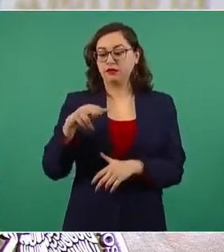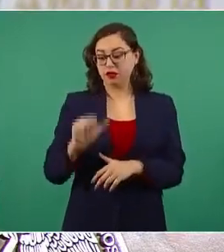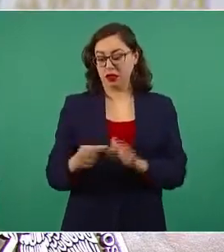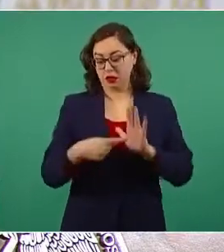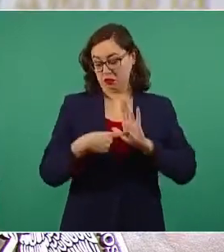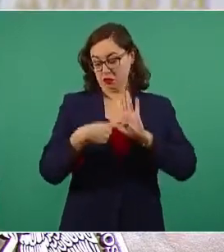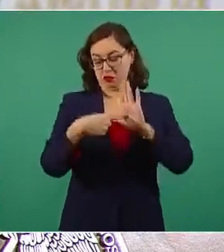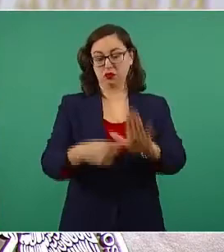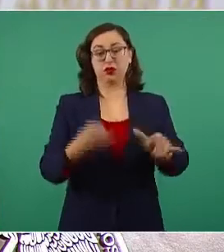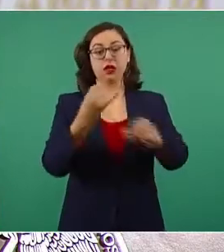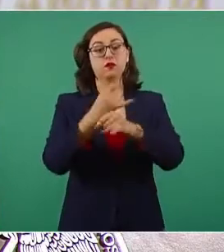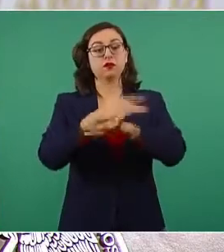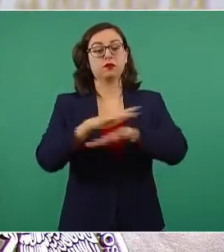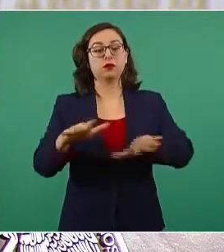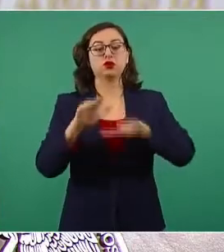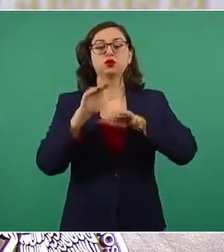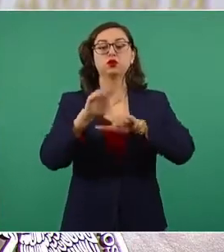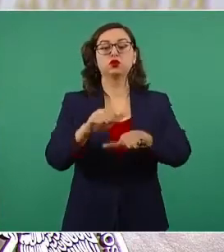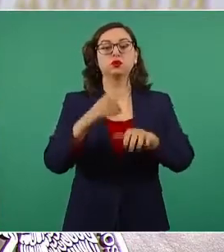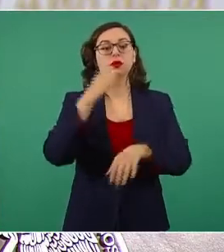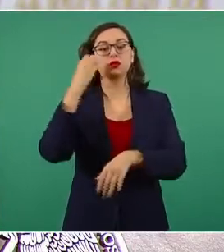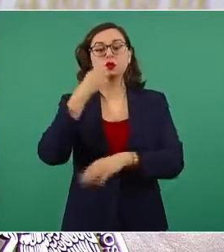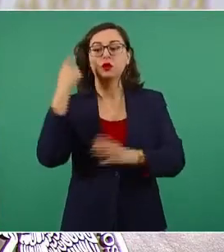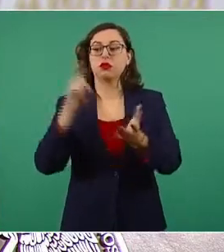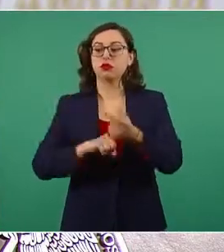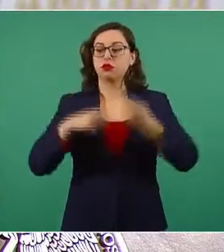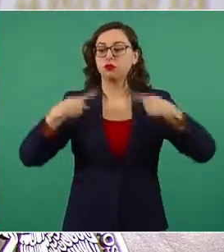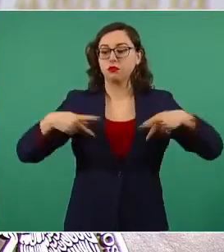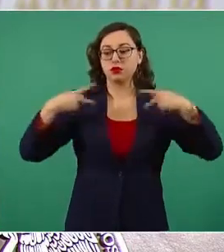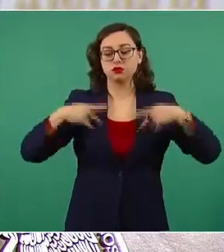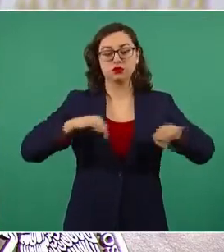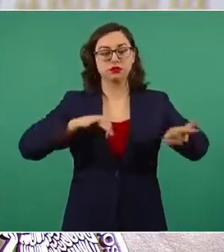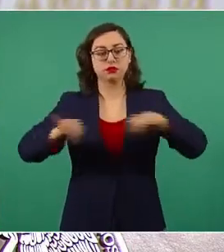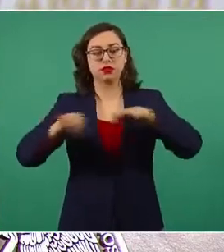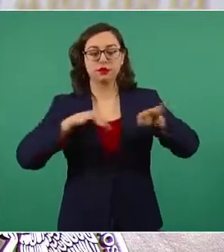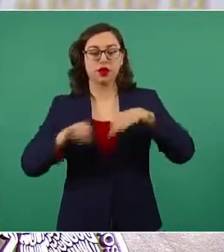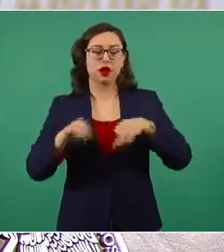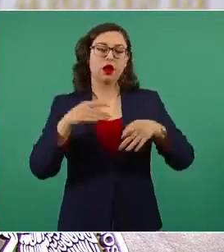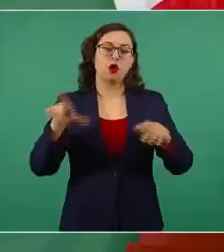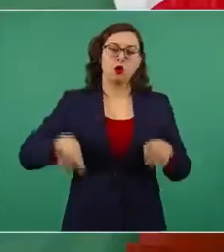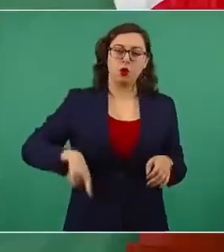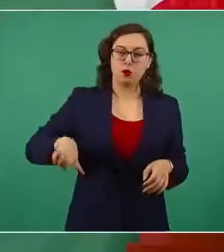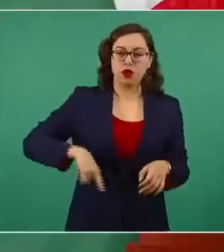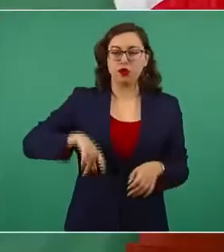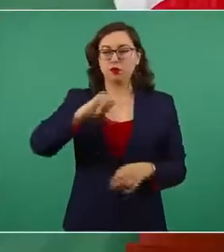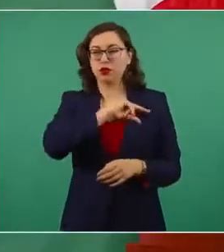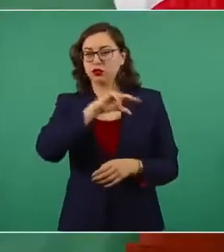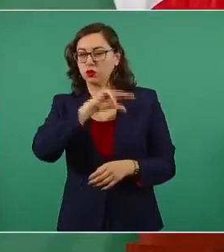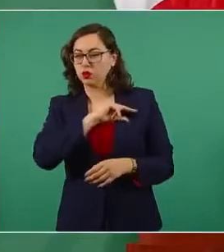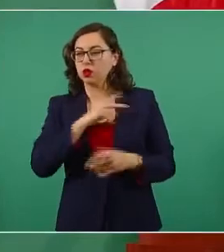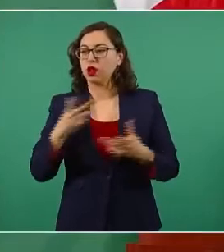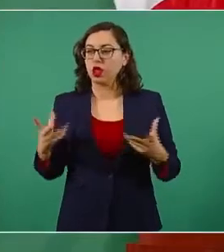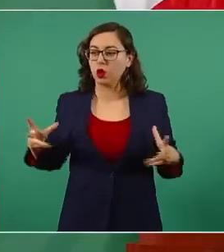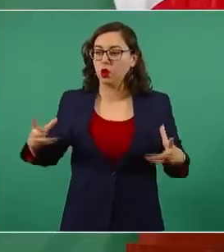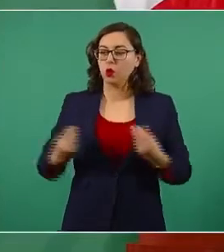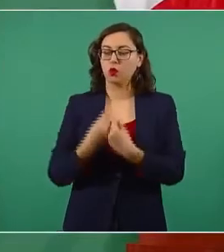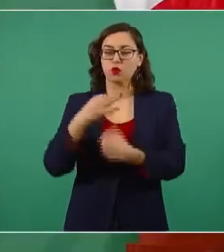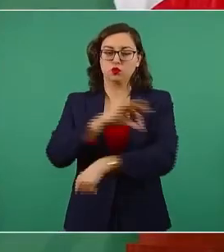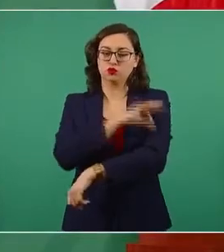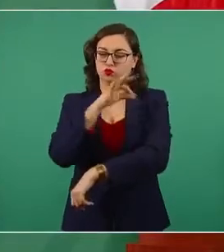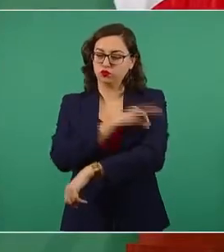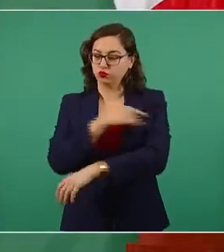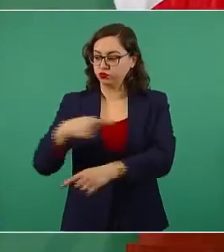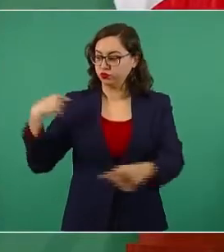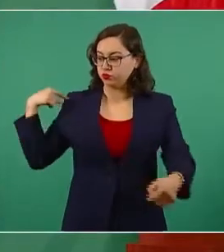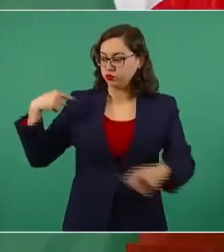personal educativo, tanto público como privado, al cabo de 6 semanas de su inicio y cómo va a ser el